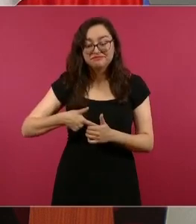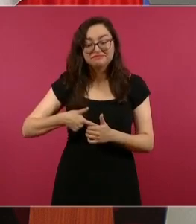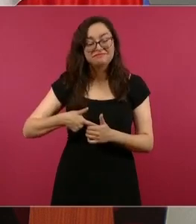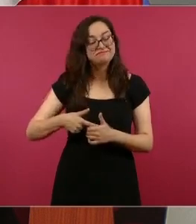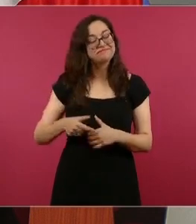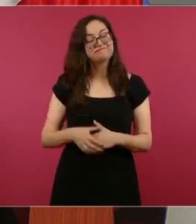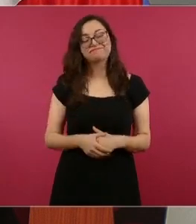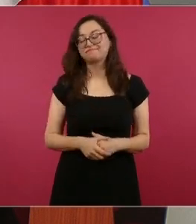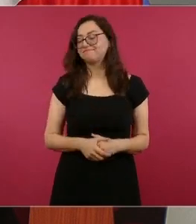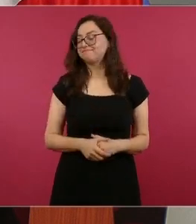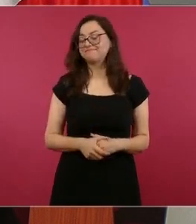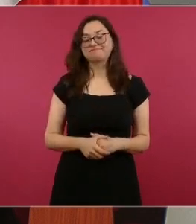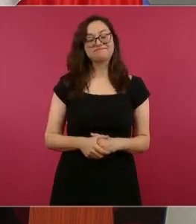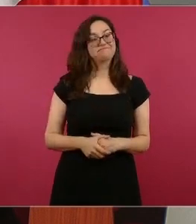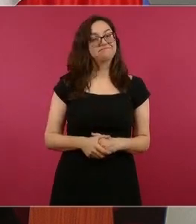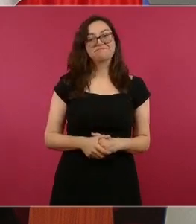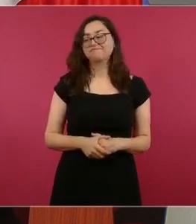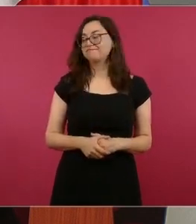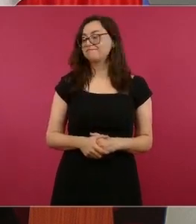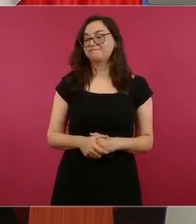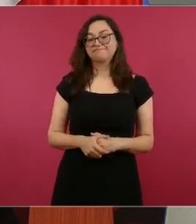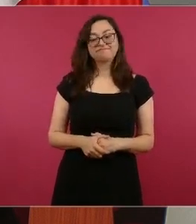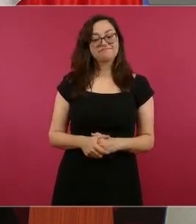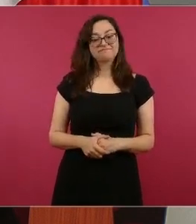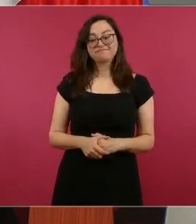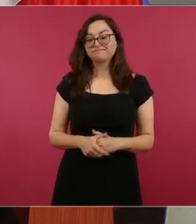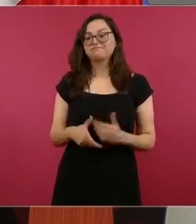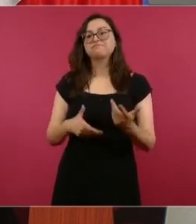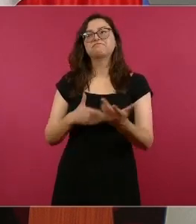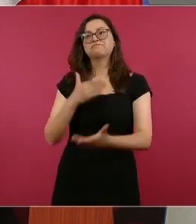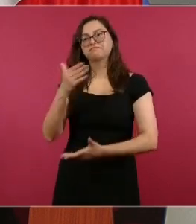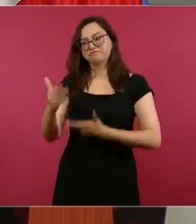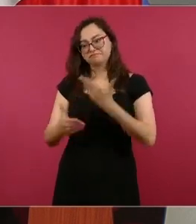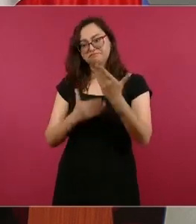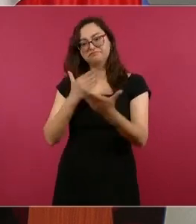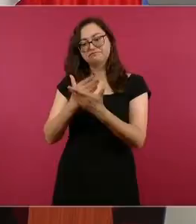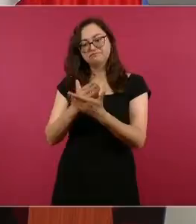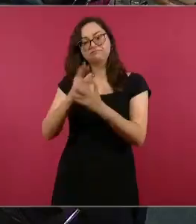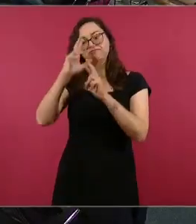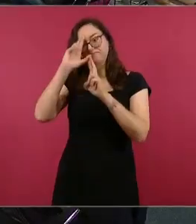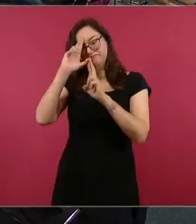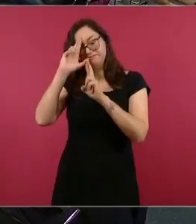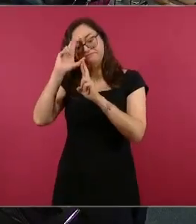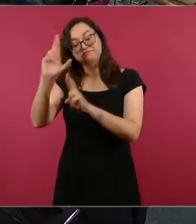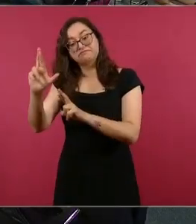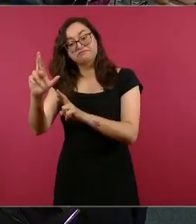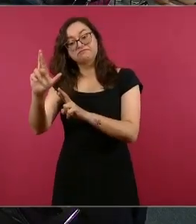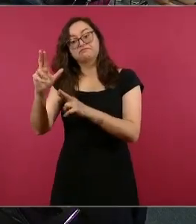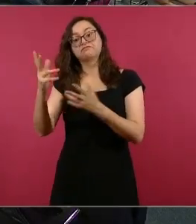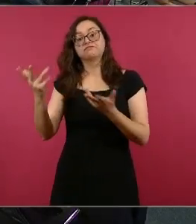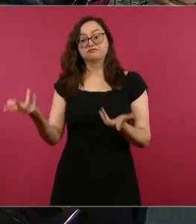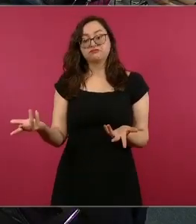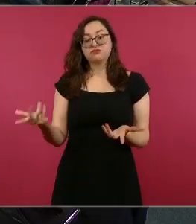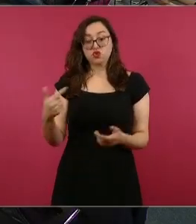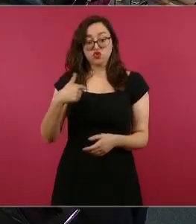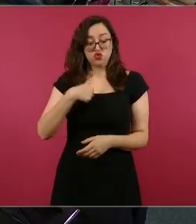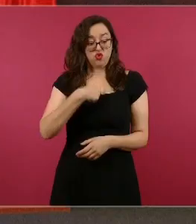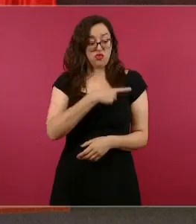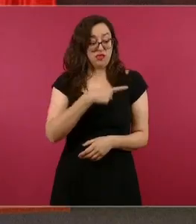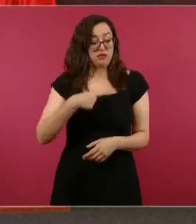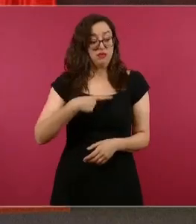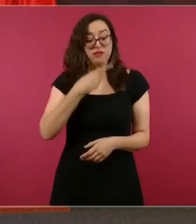con todo respeto y por las circunstancias, me veo obligado a